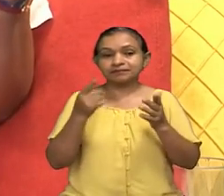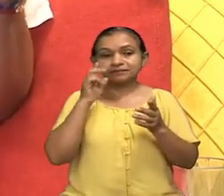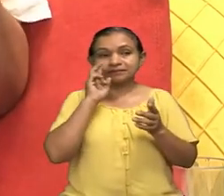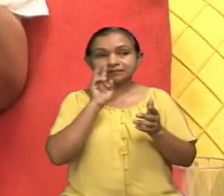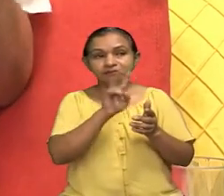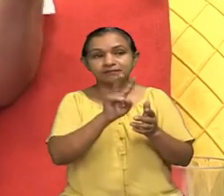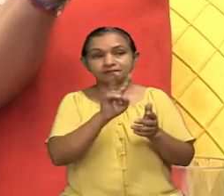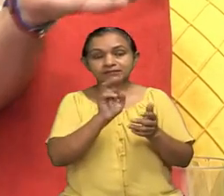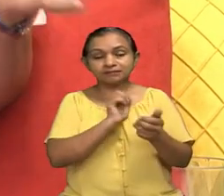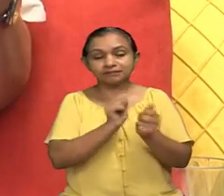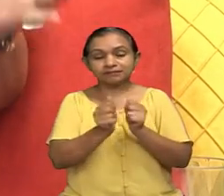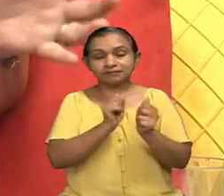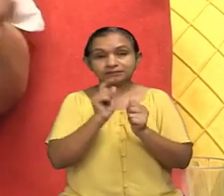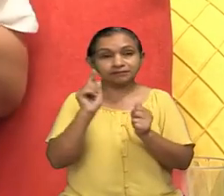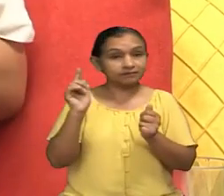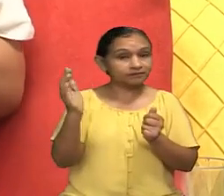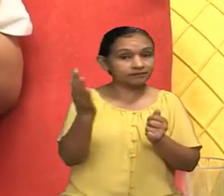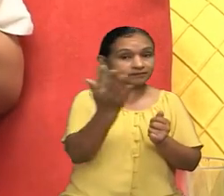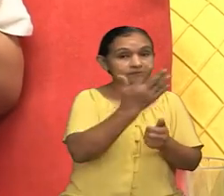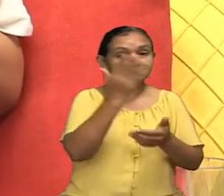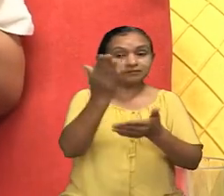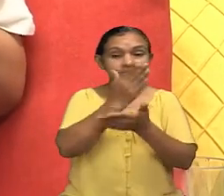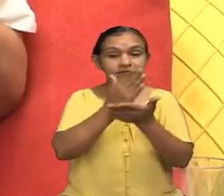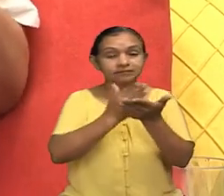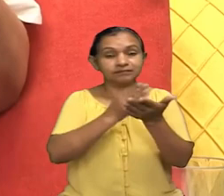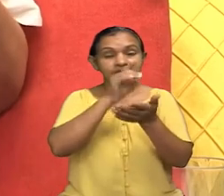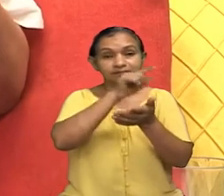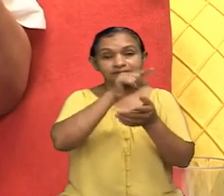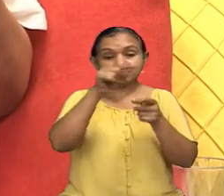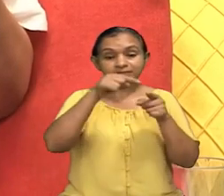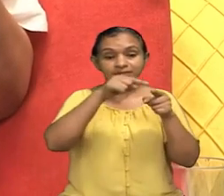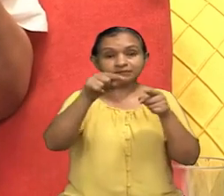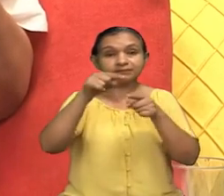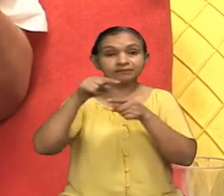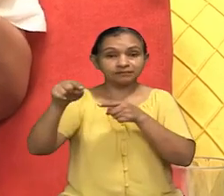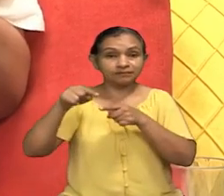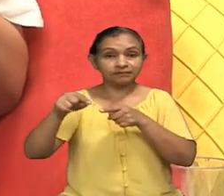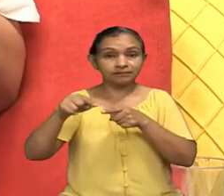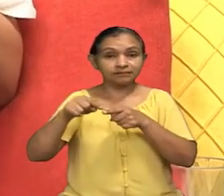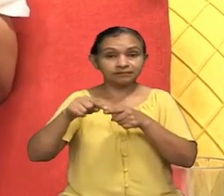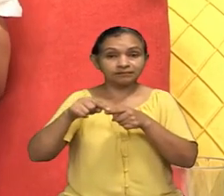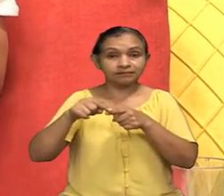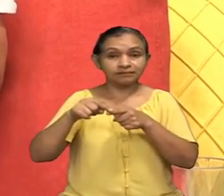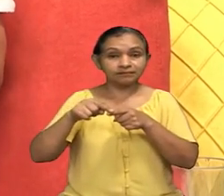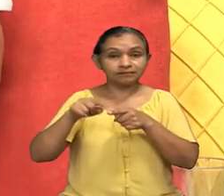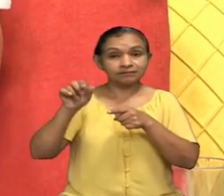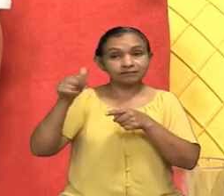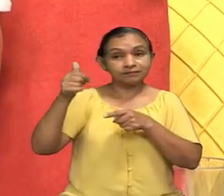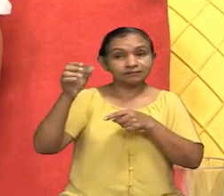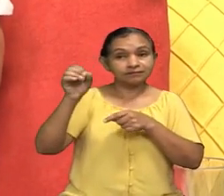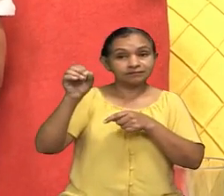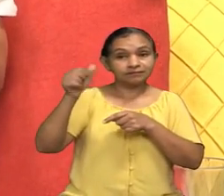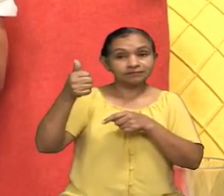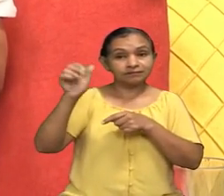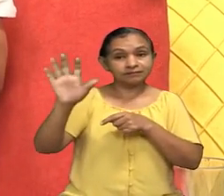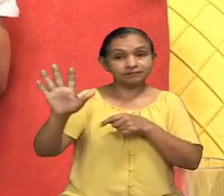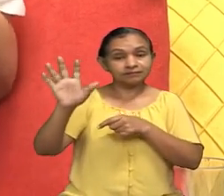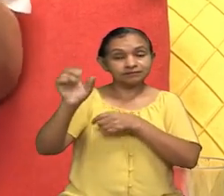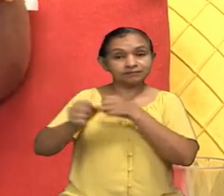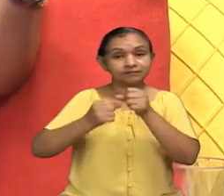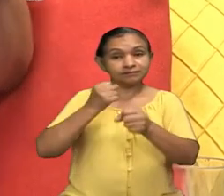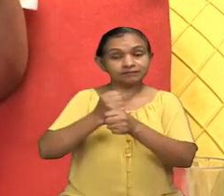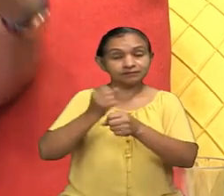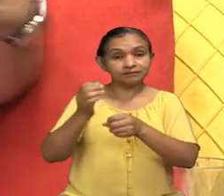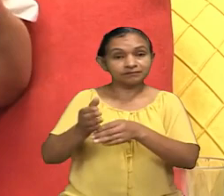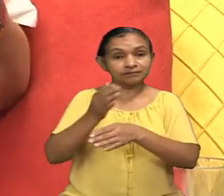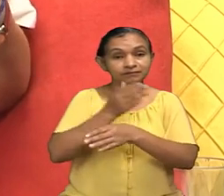referente, no todos, pero en algunos territorios el señor que ya tiene 60 o 65 años